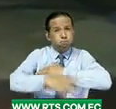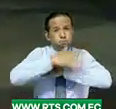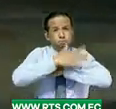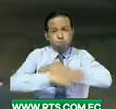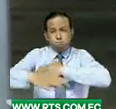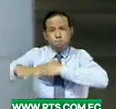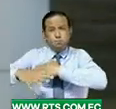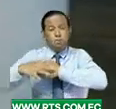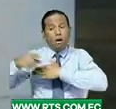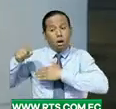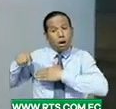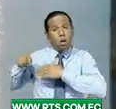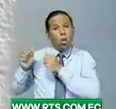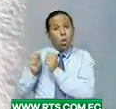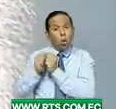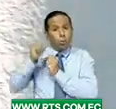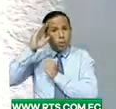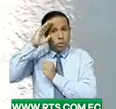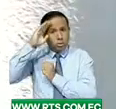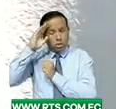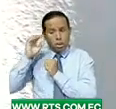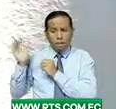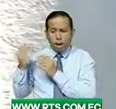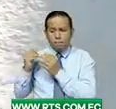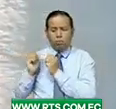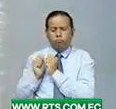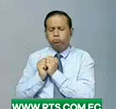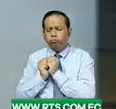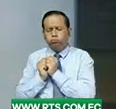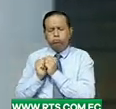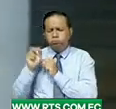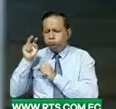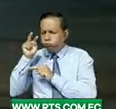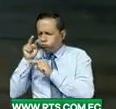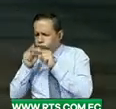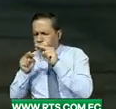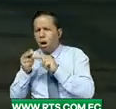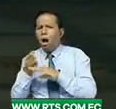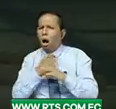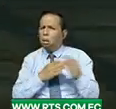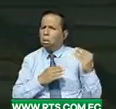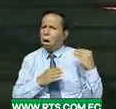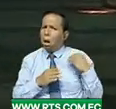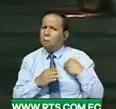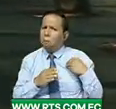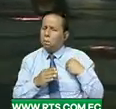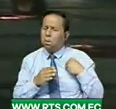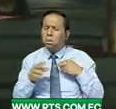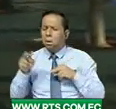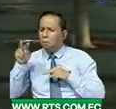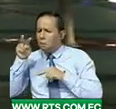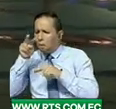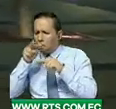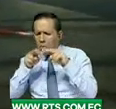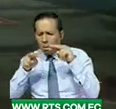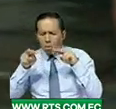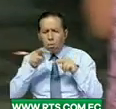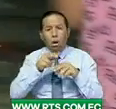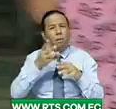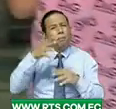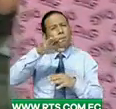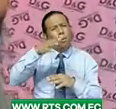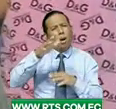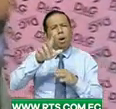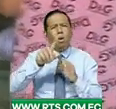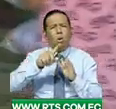Policía Nacional, que se activó también para verificar y constatar lo que se mencionaba. Luego de